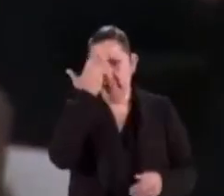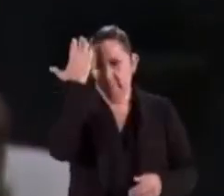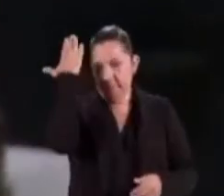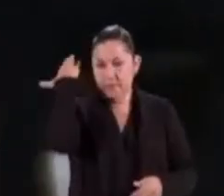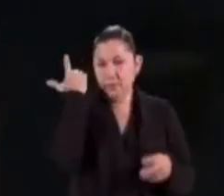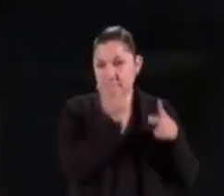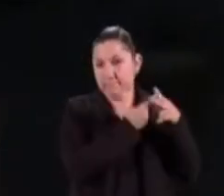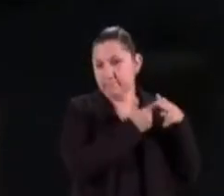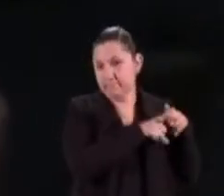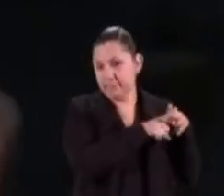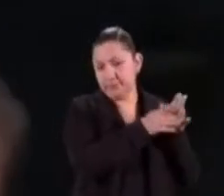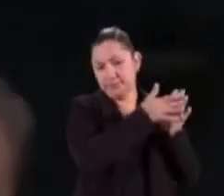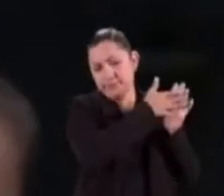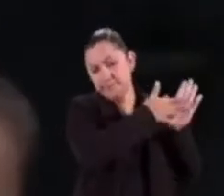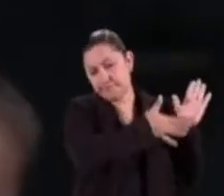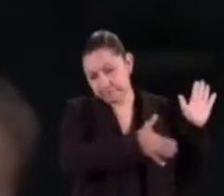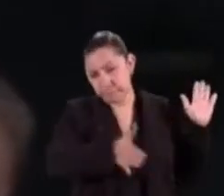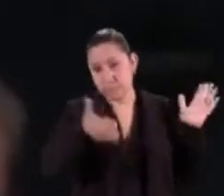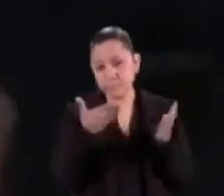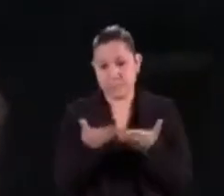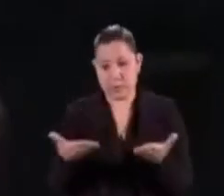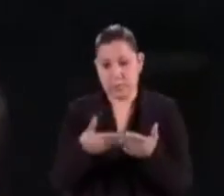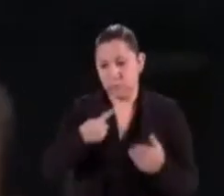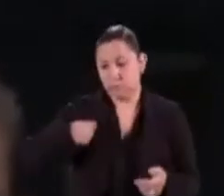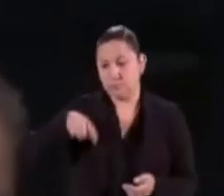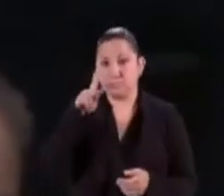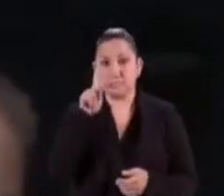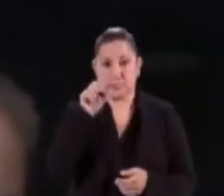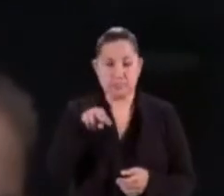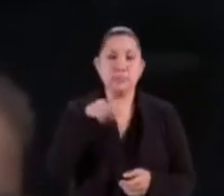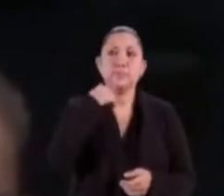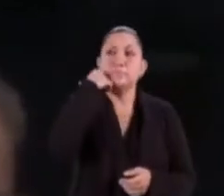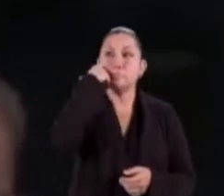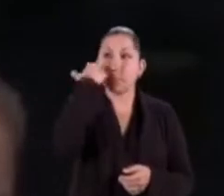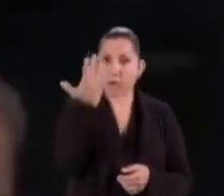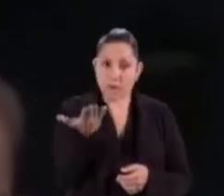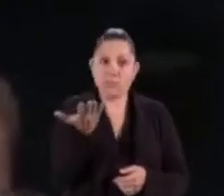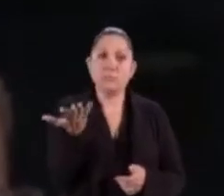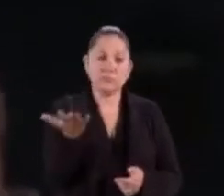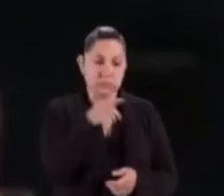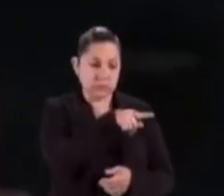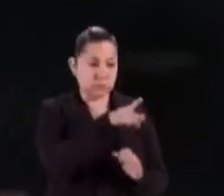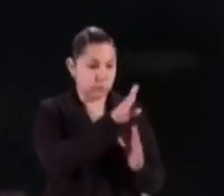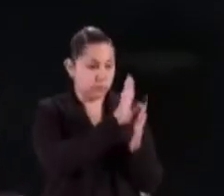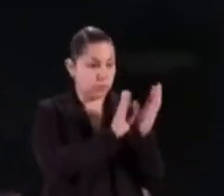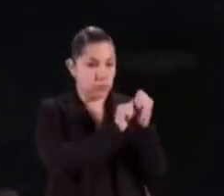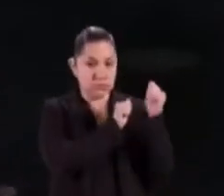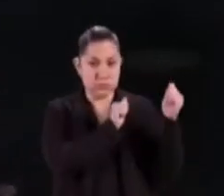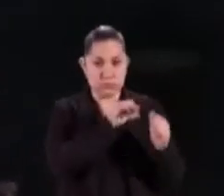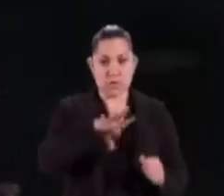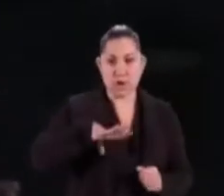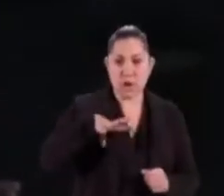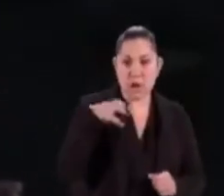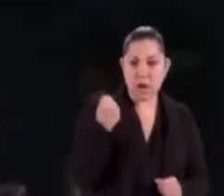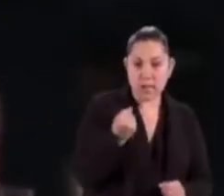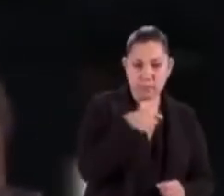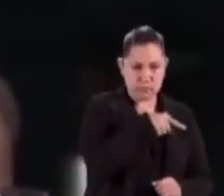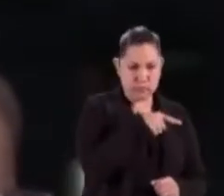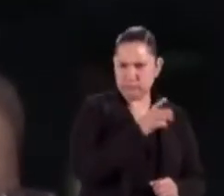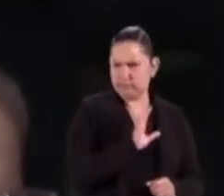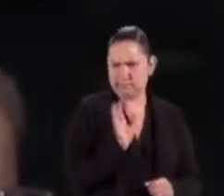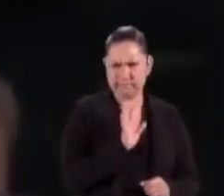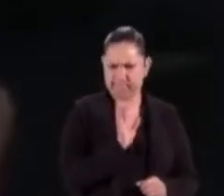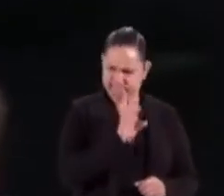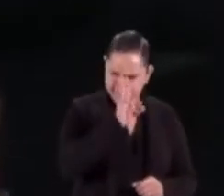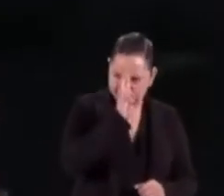Nacional levantamos la voz para evitar un abuso de nuestra Constitución. Lo que Morena